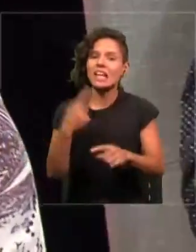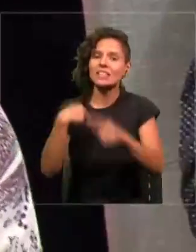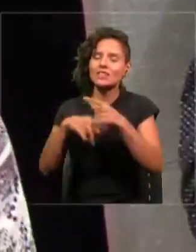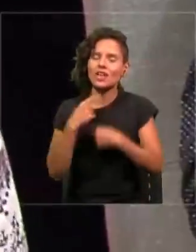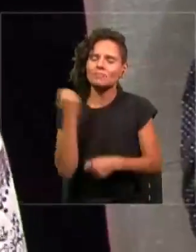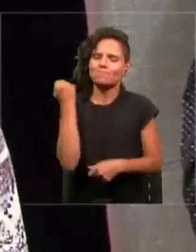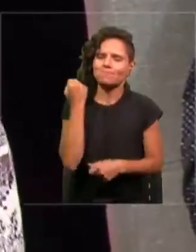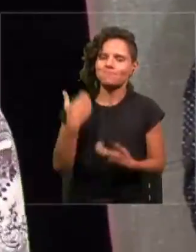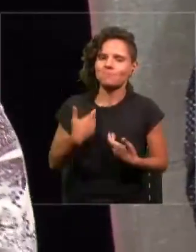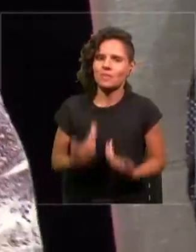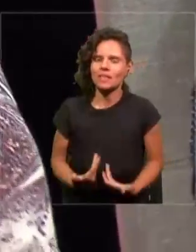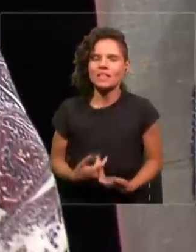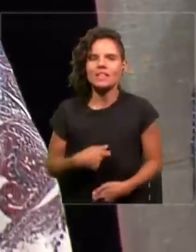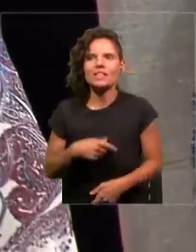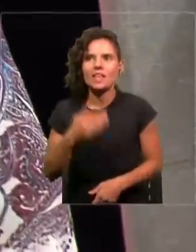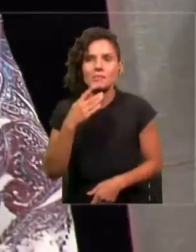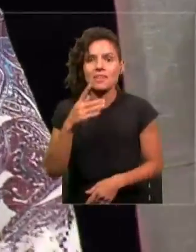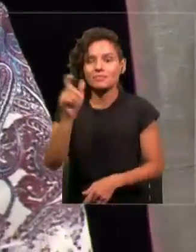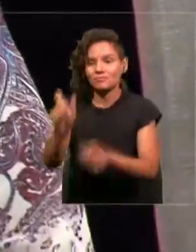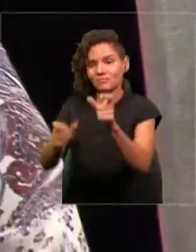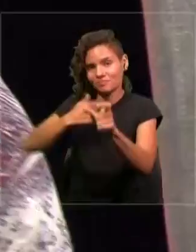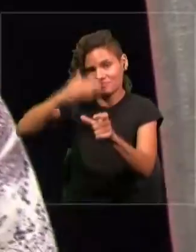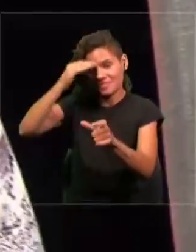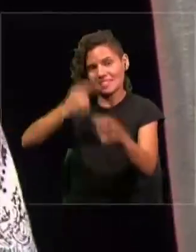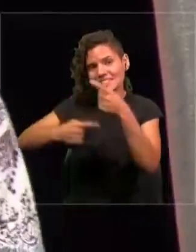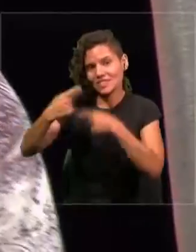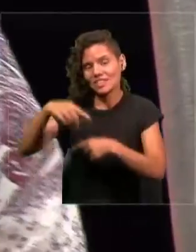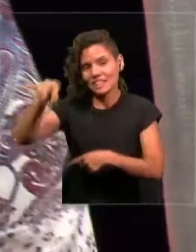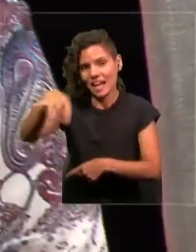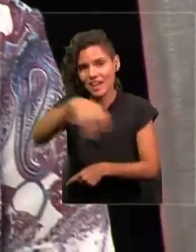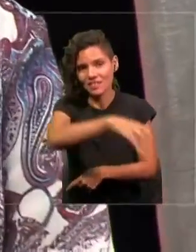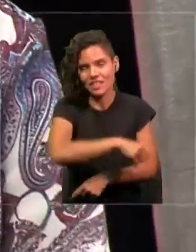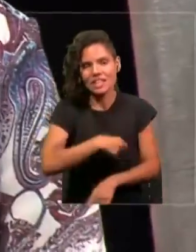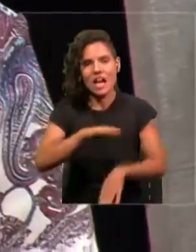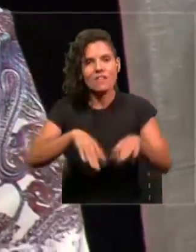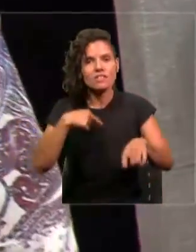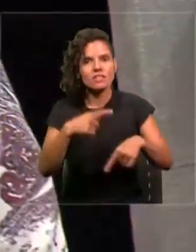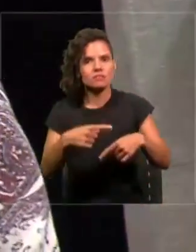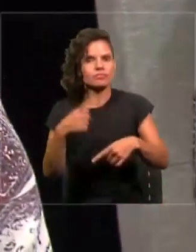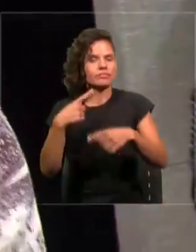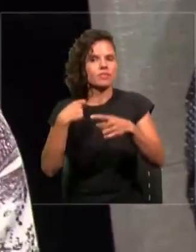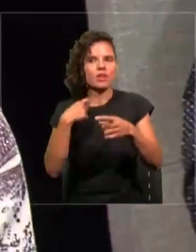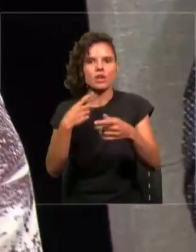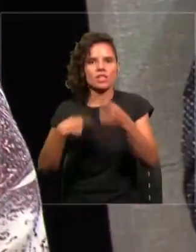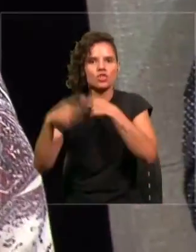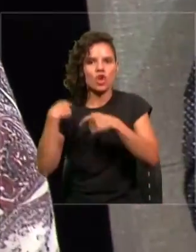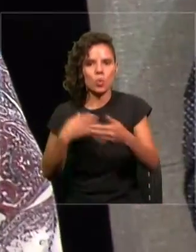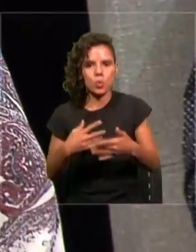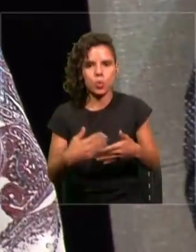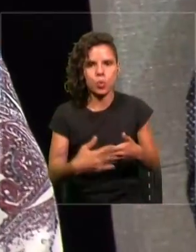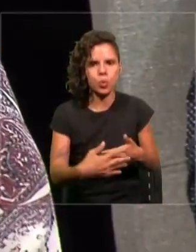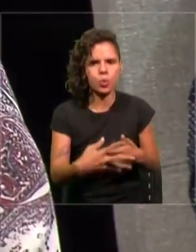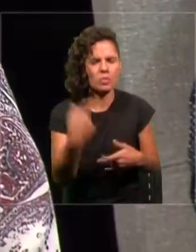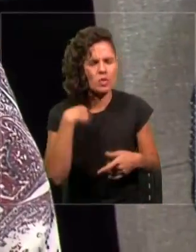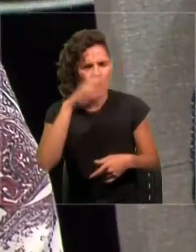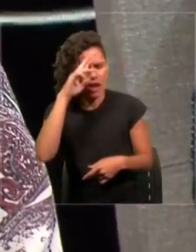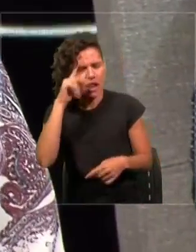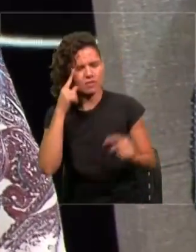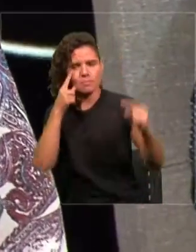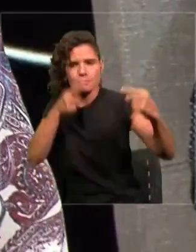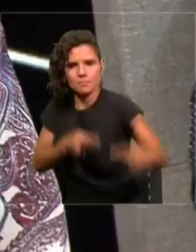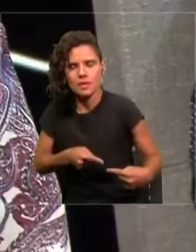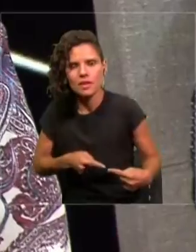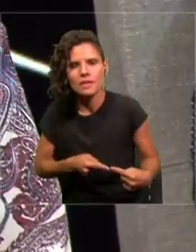bien los colegas historiadores, a veces la historia dispara en un sentido muy extraño, pero, en